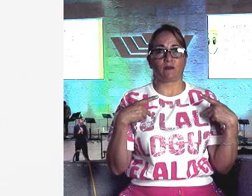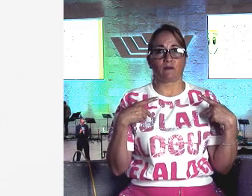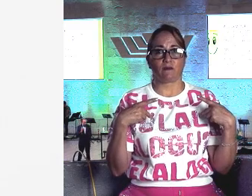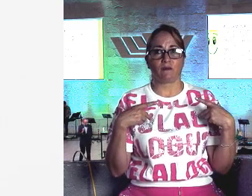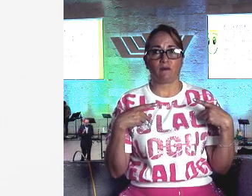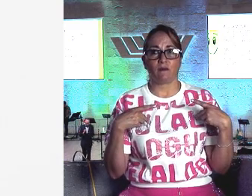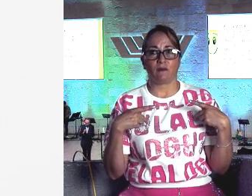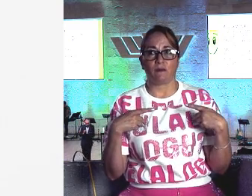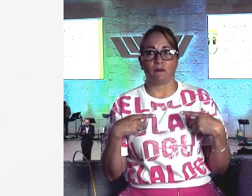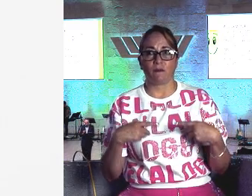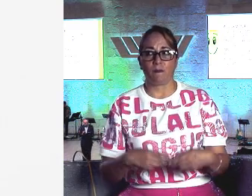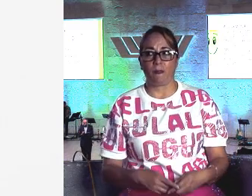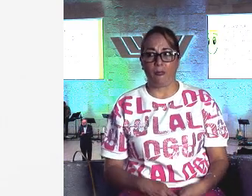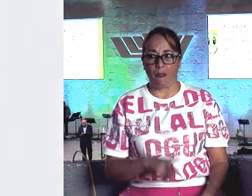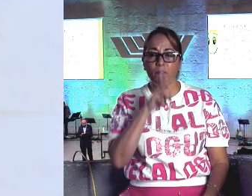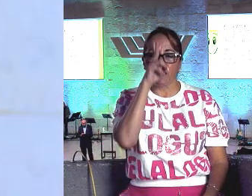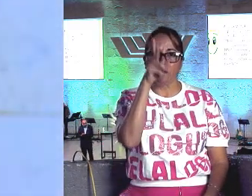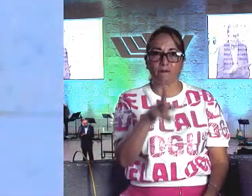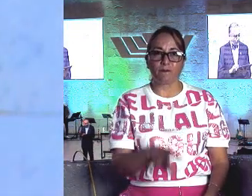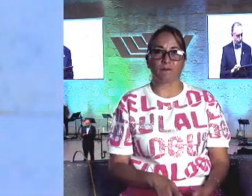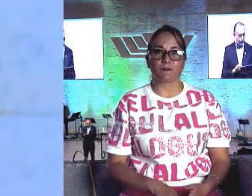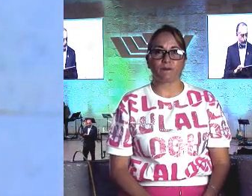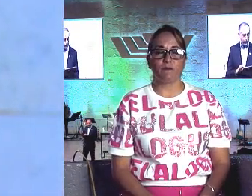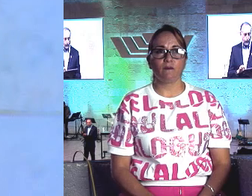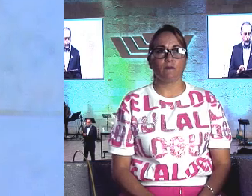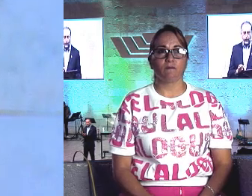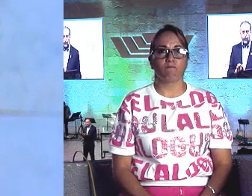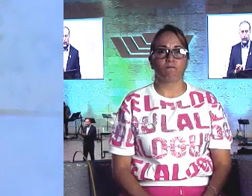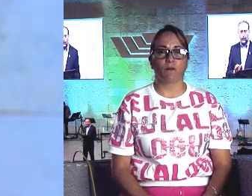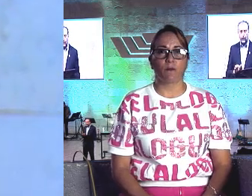yo pagaré, dice el Señor.